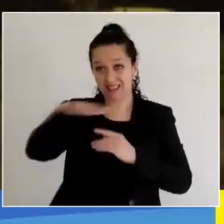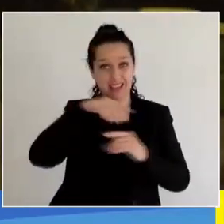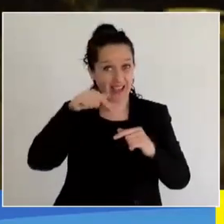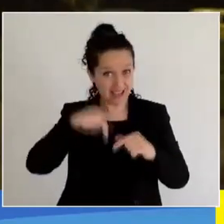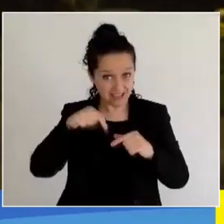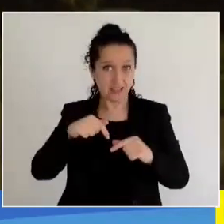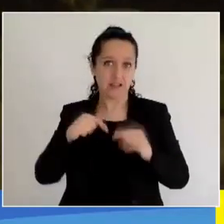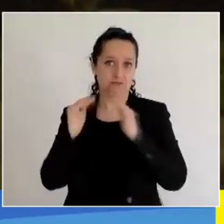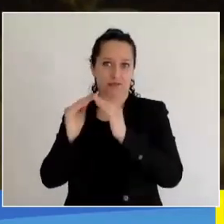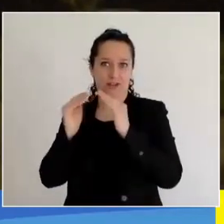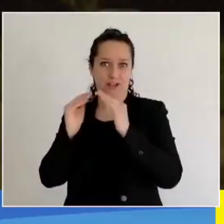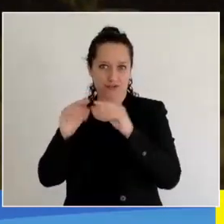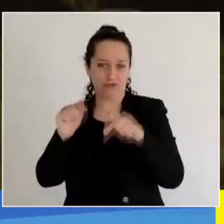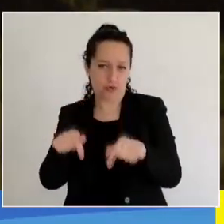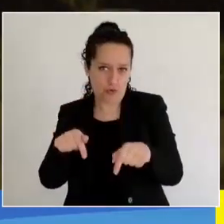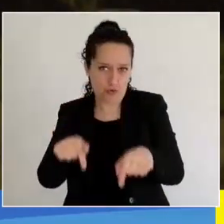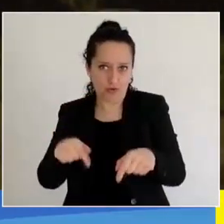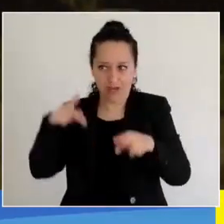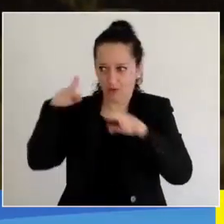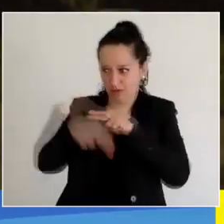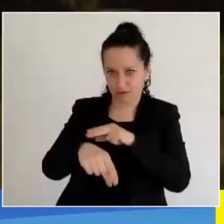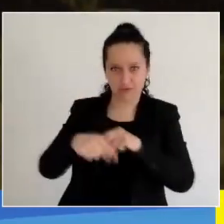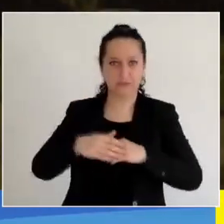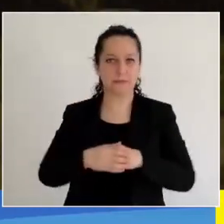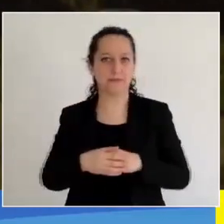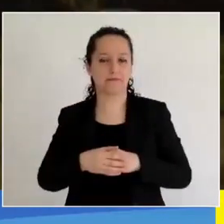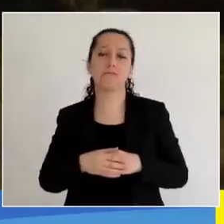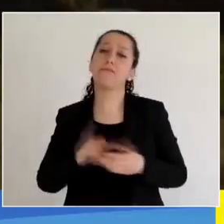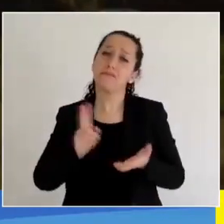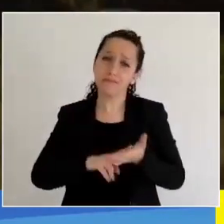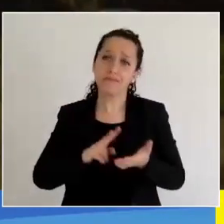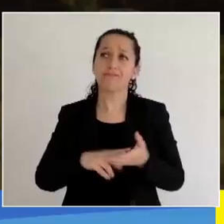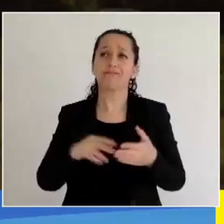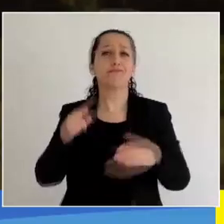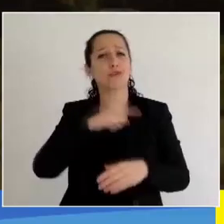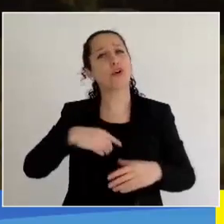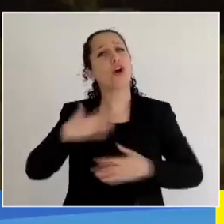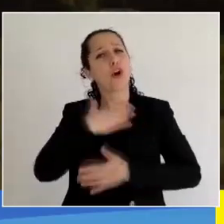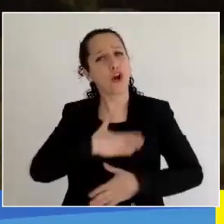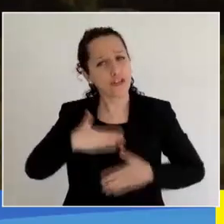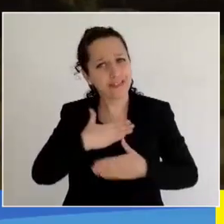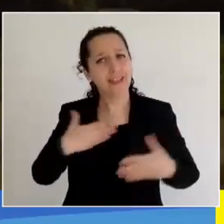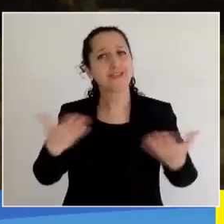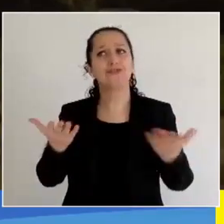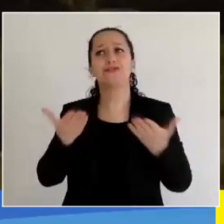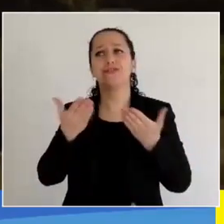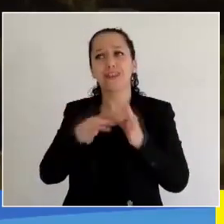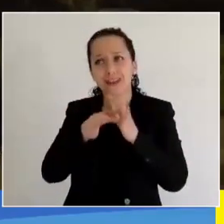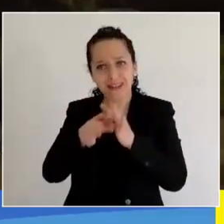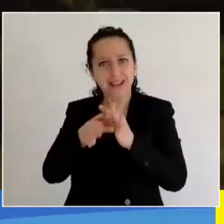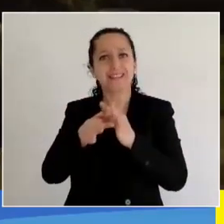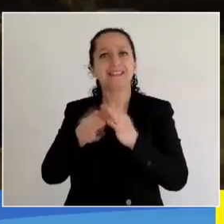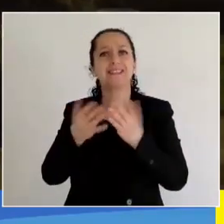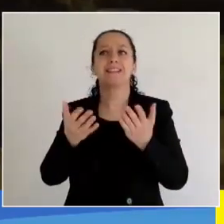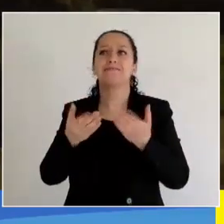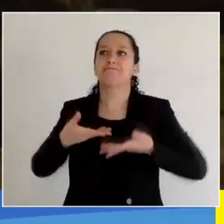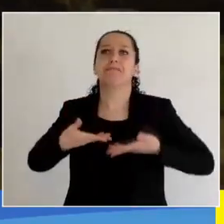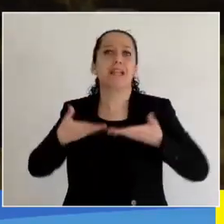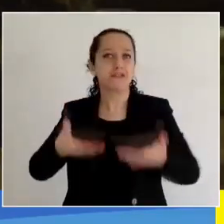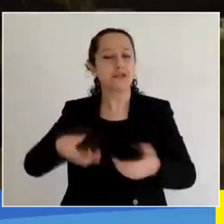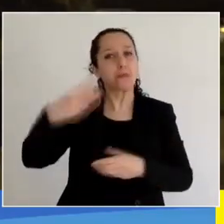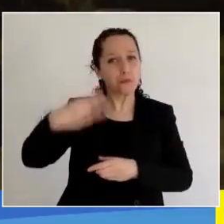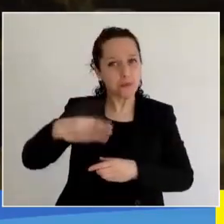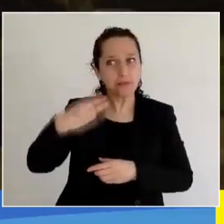Pensamientos, particularmente hoy con esta inauguración. Así que estamos bastante contentos, agradecemos siempre, en este caso, la invitación que nos hace el